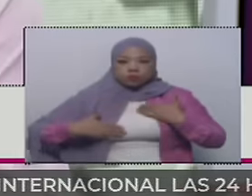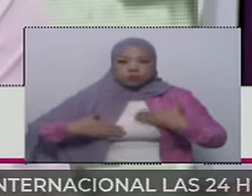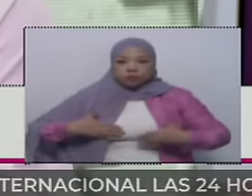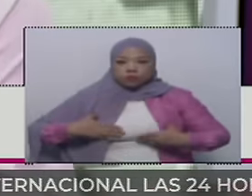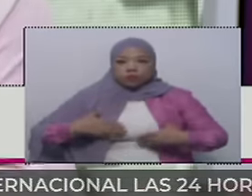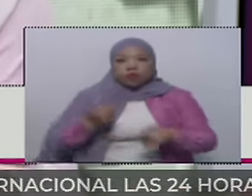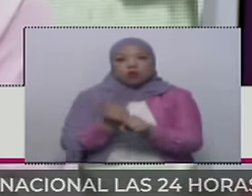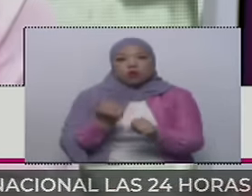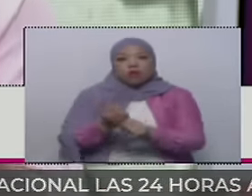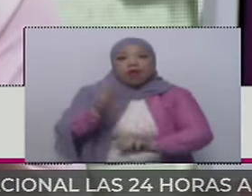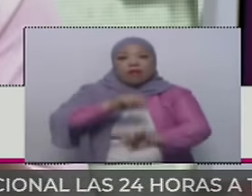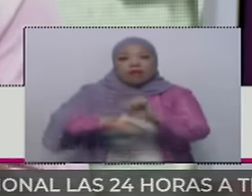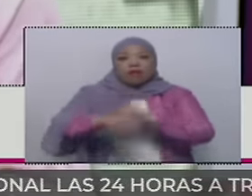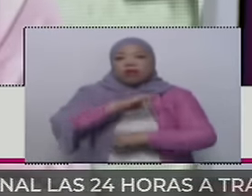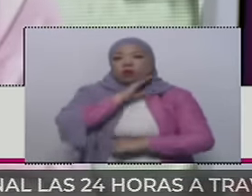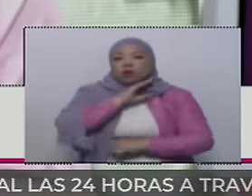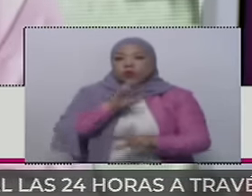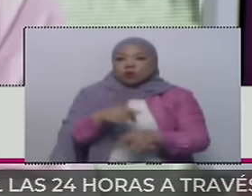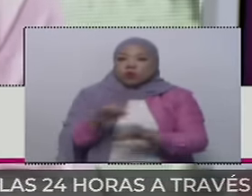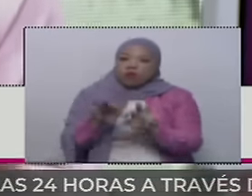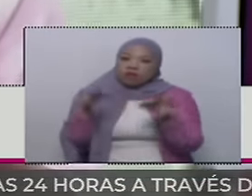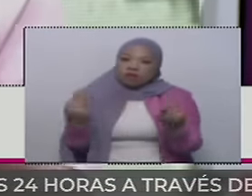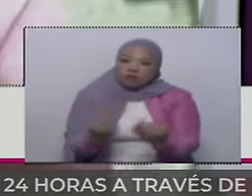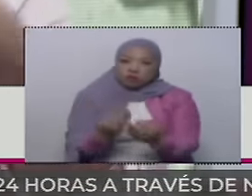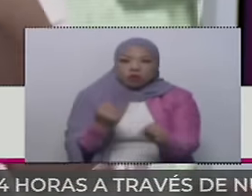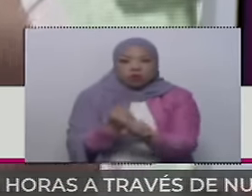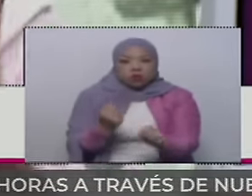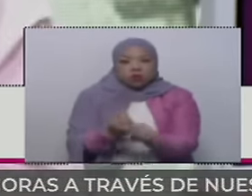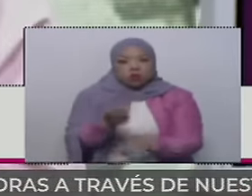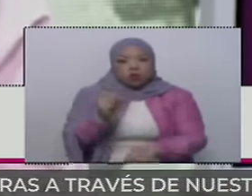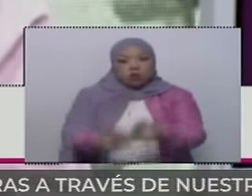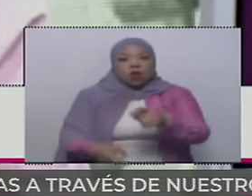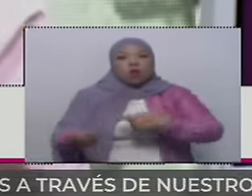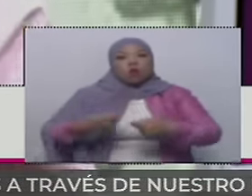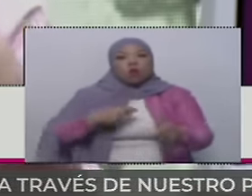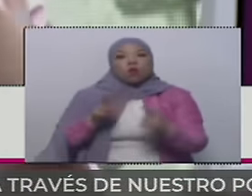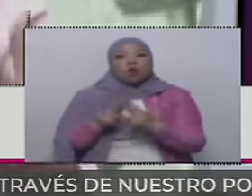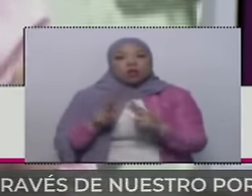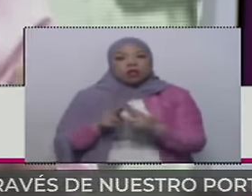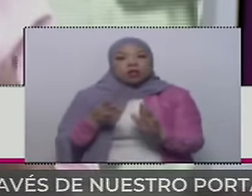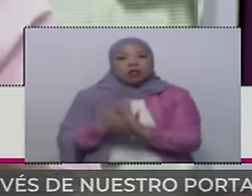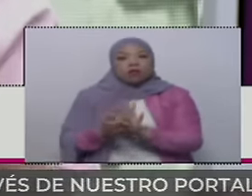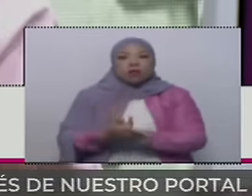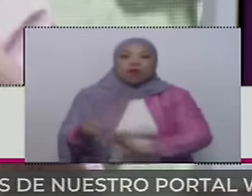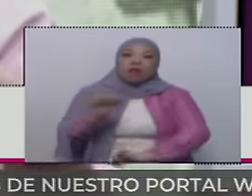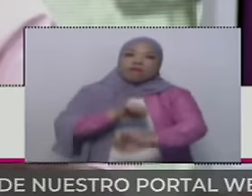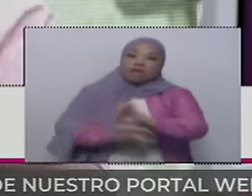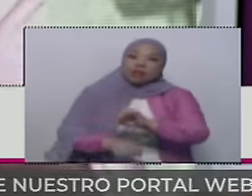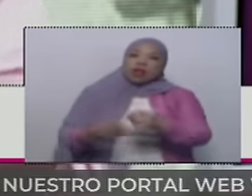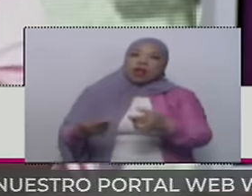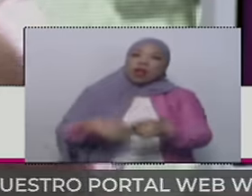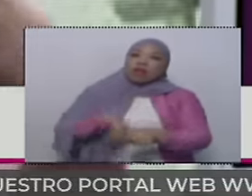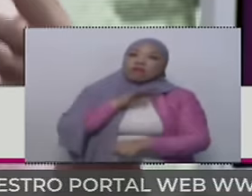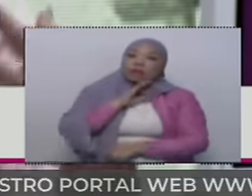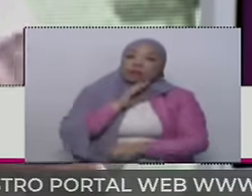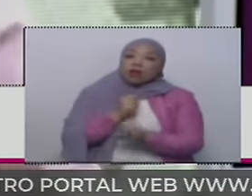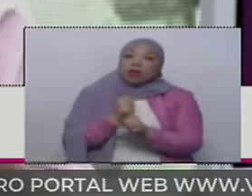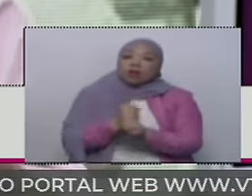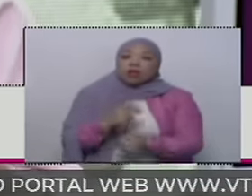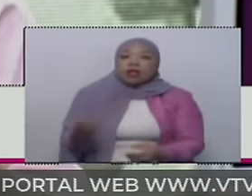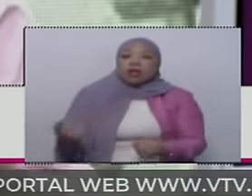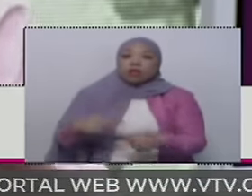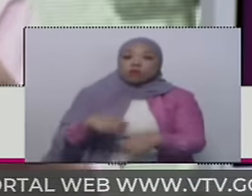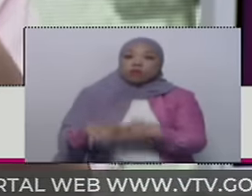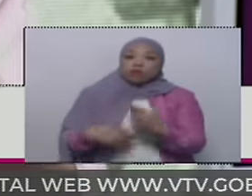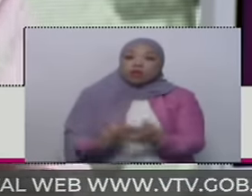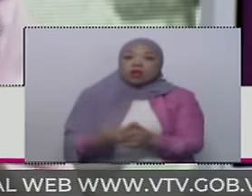con la vicepresidenta la importancia que tiene la familia en conocer de manera preventiva, pero también todo lo que involucra el